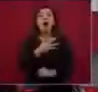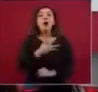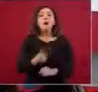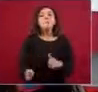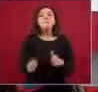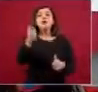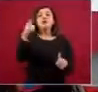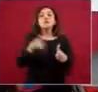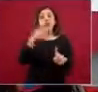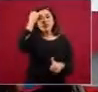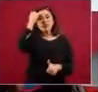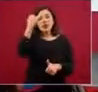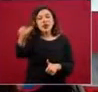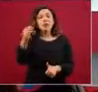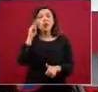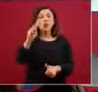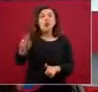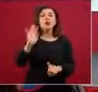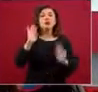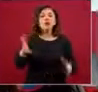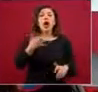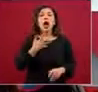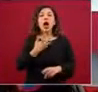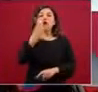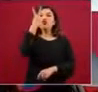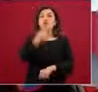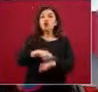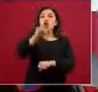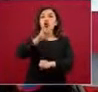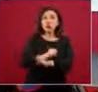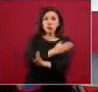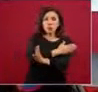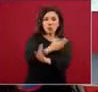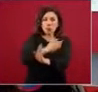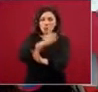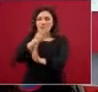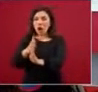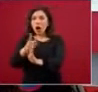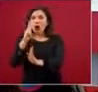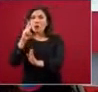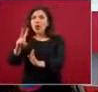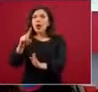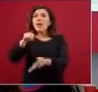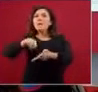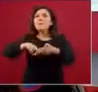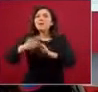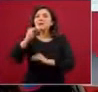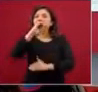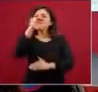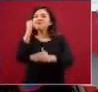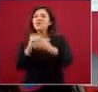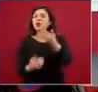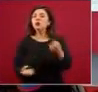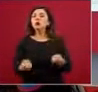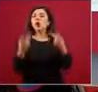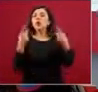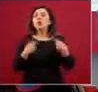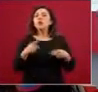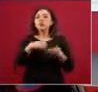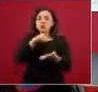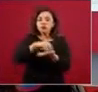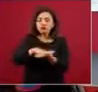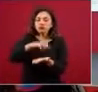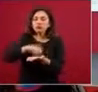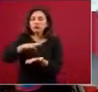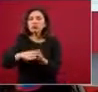El primer momento en donde ya por 2 semanas consecutivas vemos un descenso en el número de casos